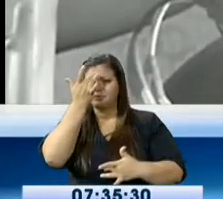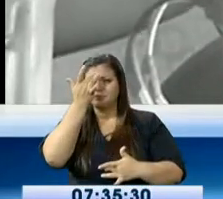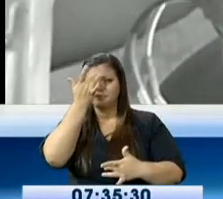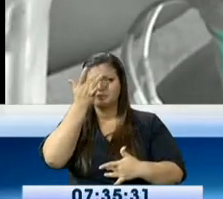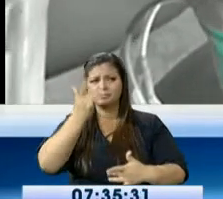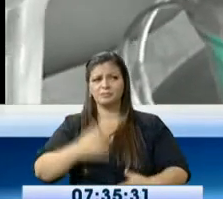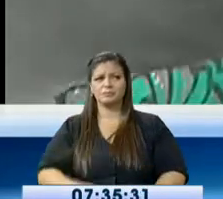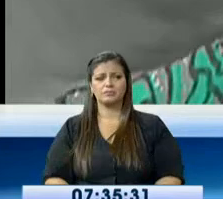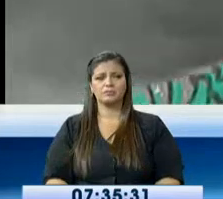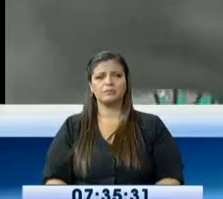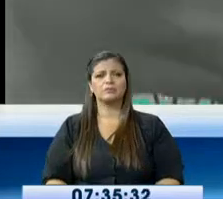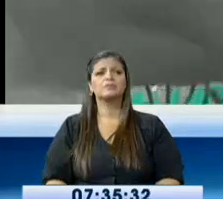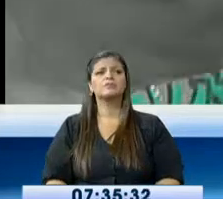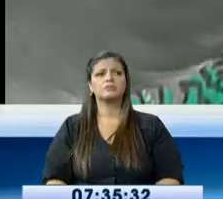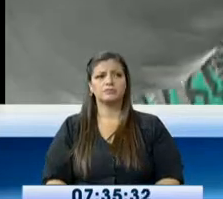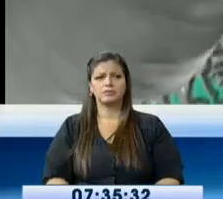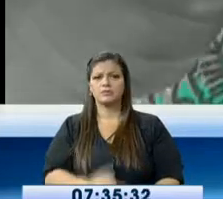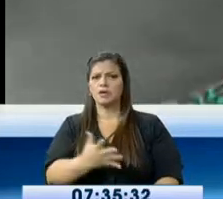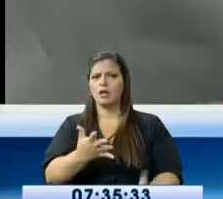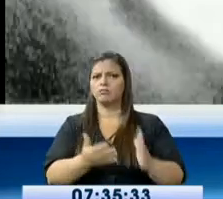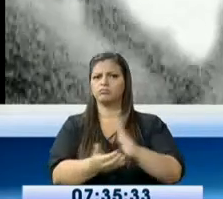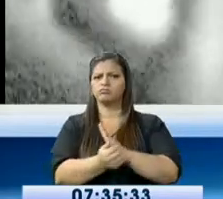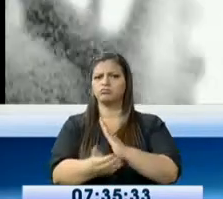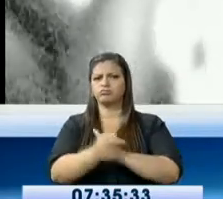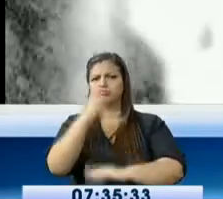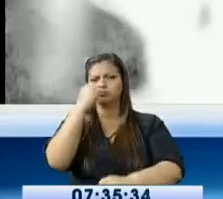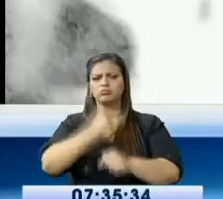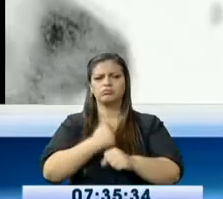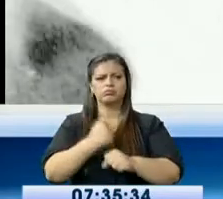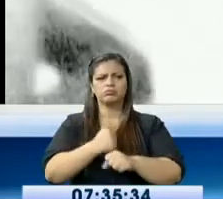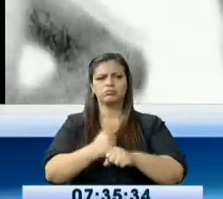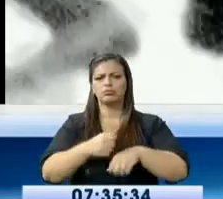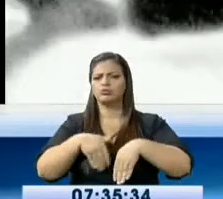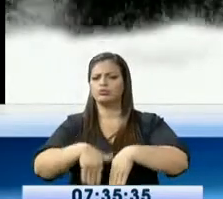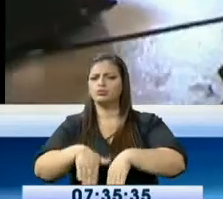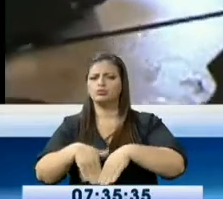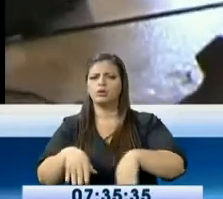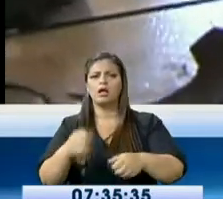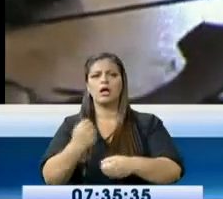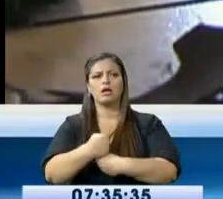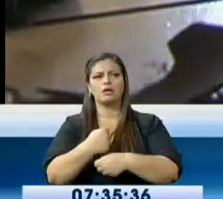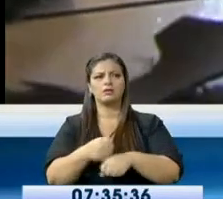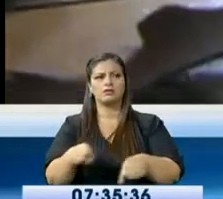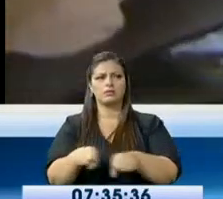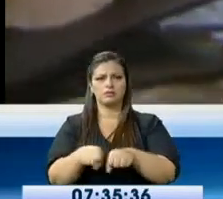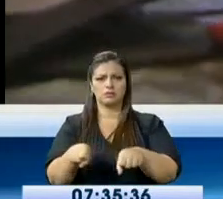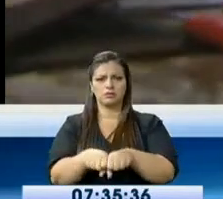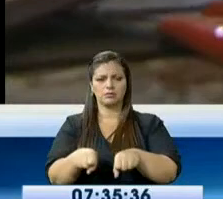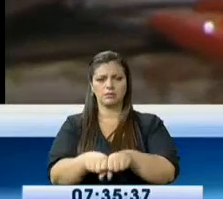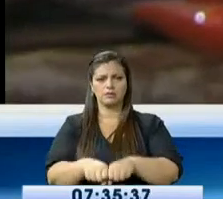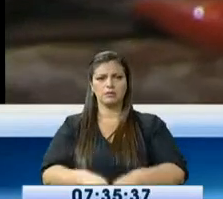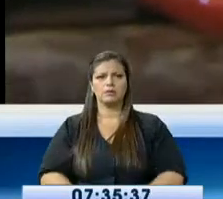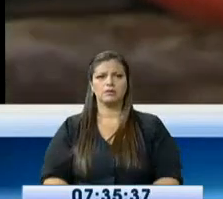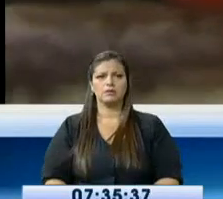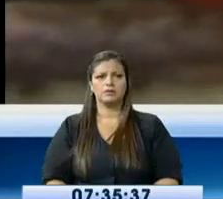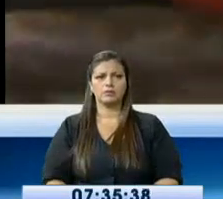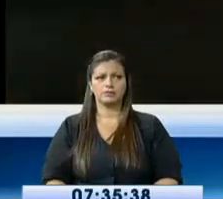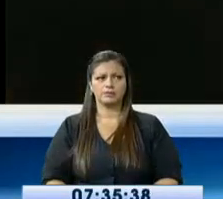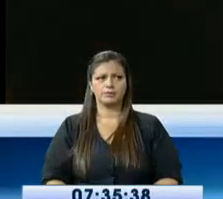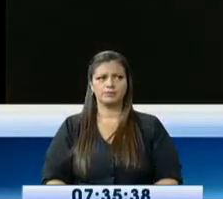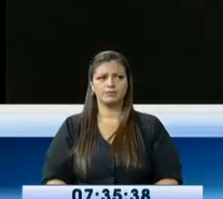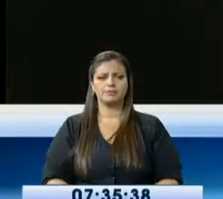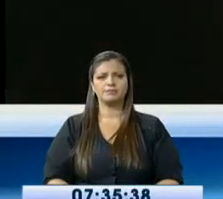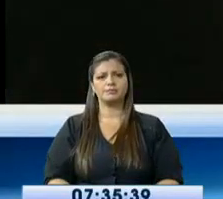la certeza en los dedos si alguna Navidad le sembrará a sus hijos, aunque Hilda siga buscando detrás de la